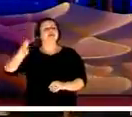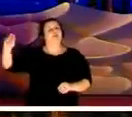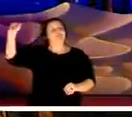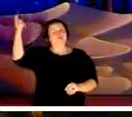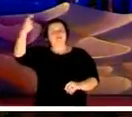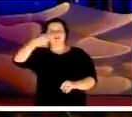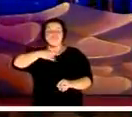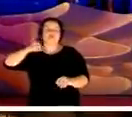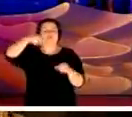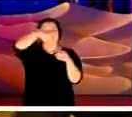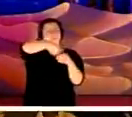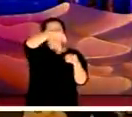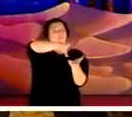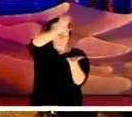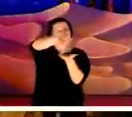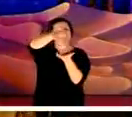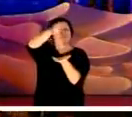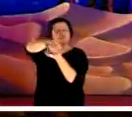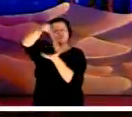cuantas petroleras puedan con turismo y